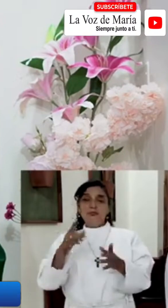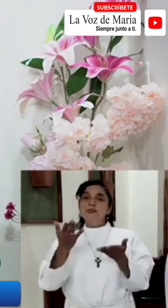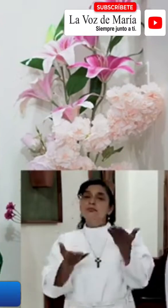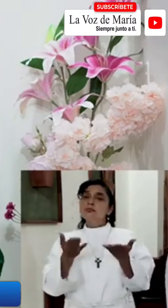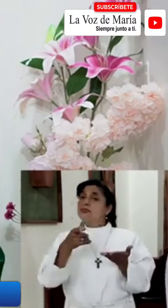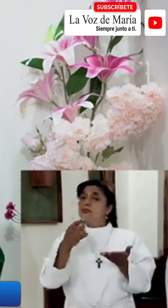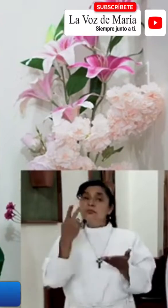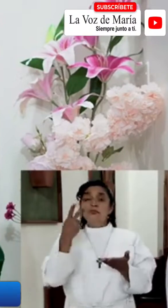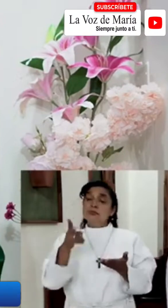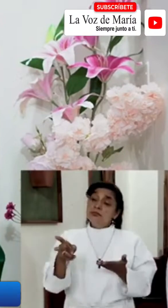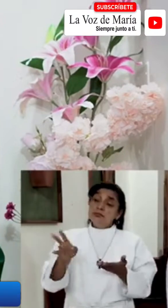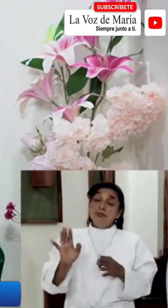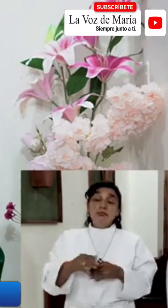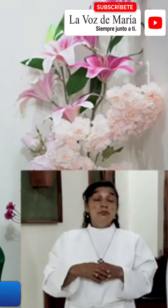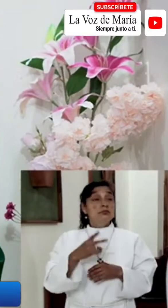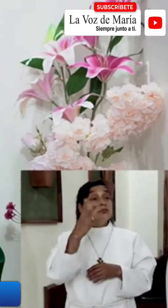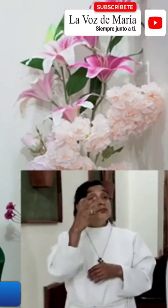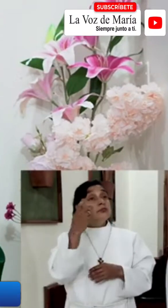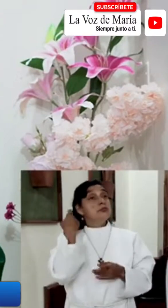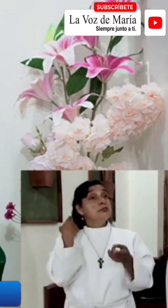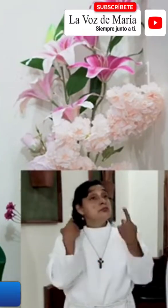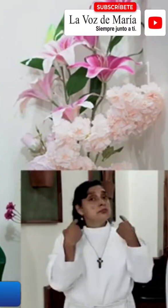mejor nosotros enceguecidos